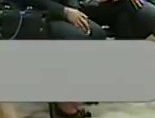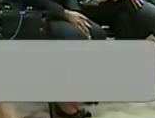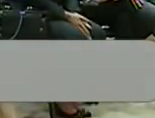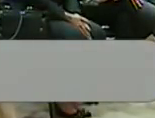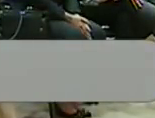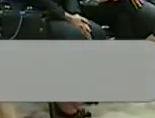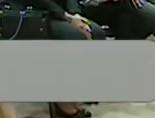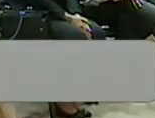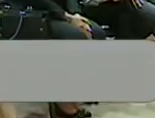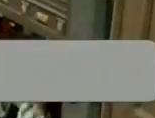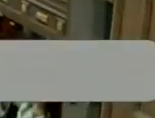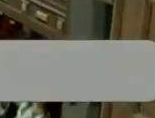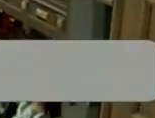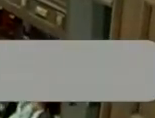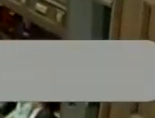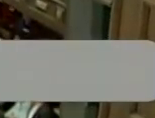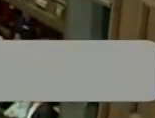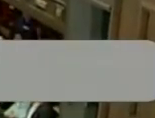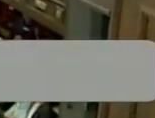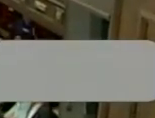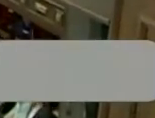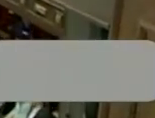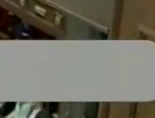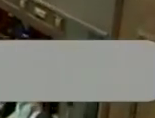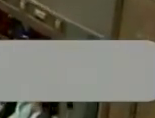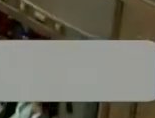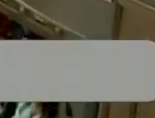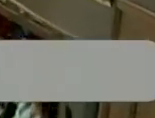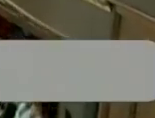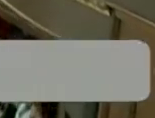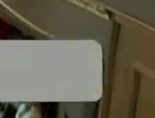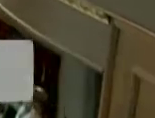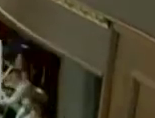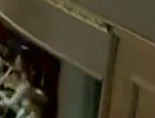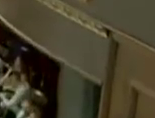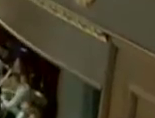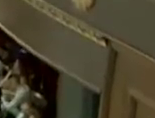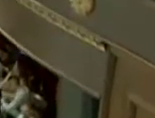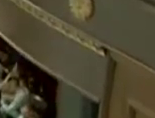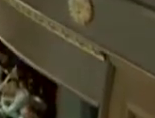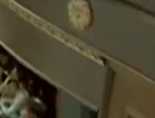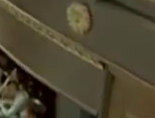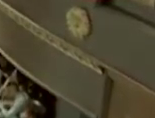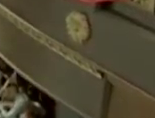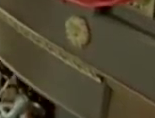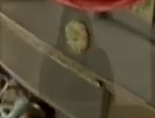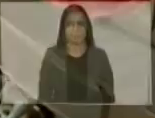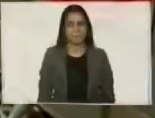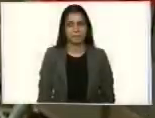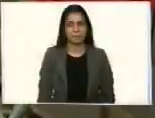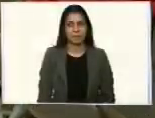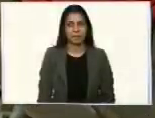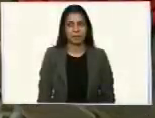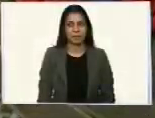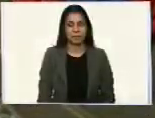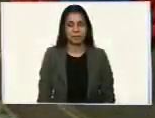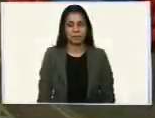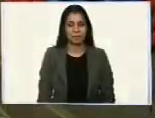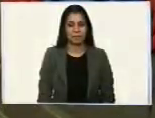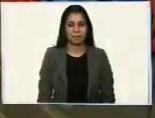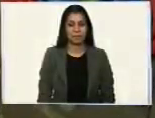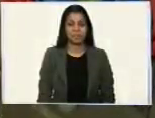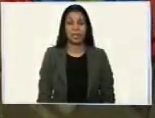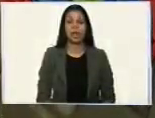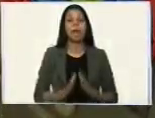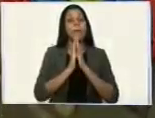año 2018 a las 11 de la mañana. Por favor, vamos a emitir una comunicación a todos los poderes informándole